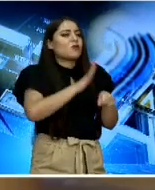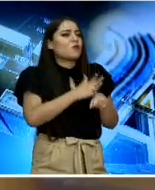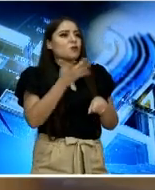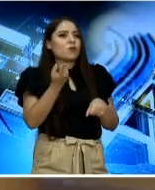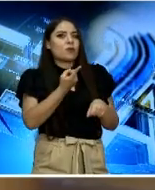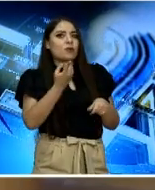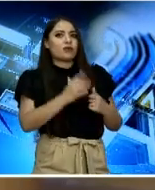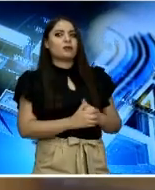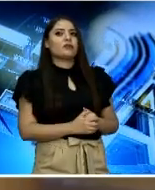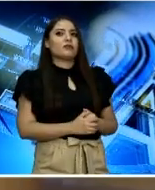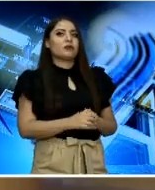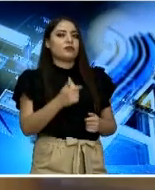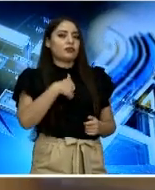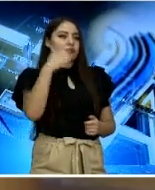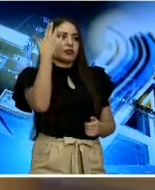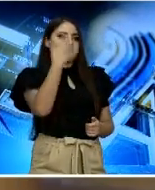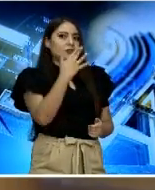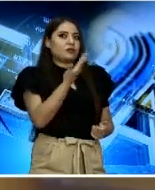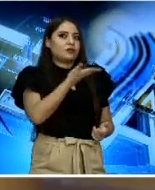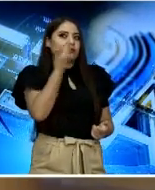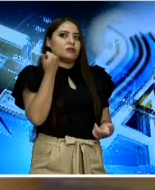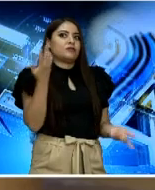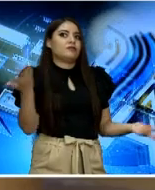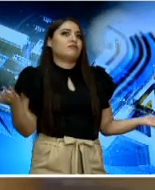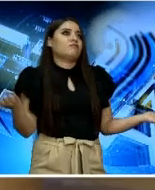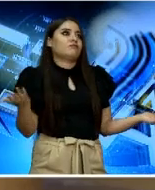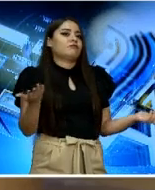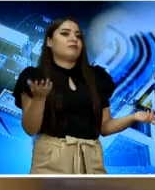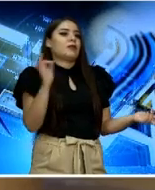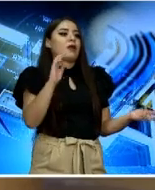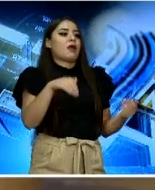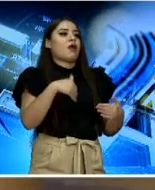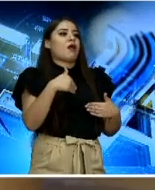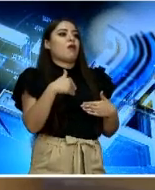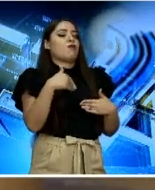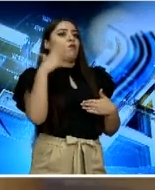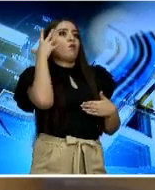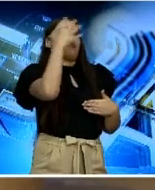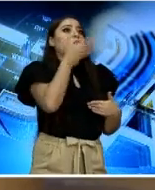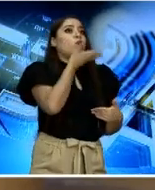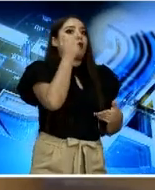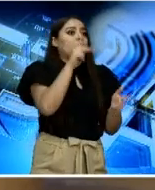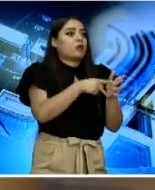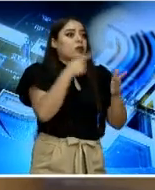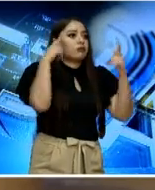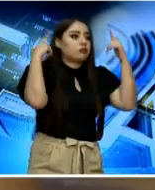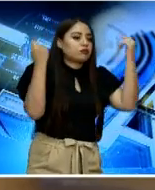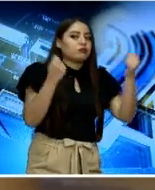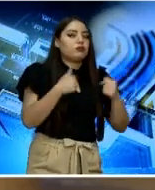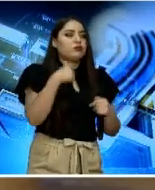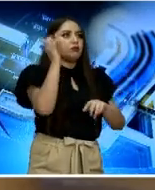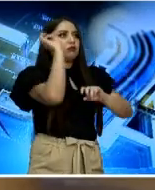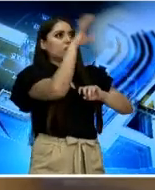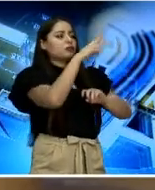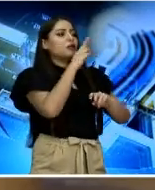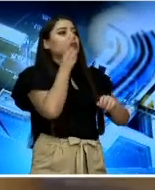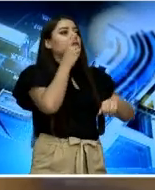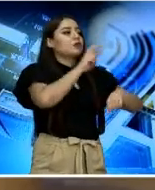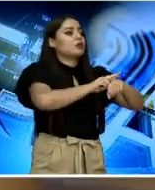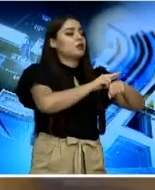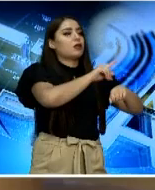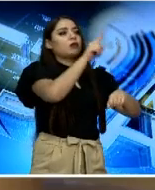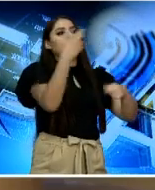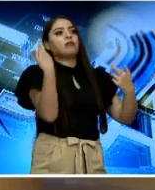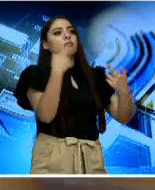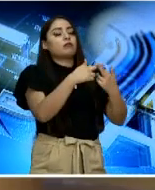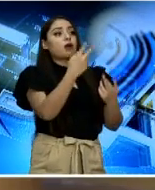sabe que venga en el presente. Entonces yo le mandé mensaje a las dos, a la directora y a la maestra, y las dos me dijeron lo mismo,